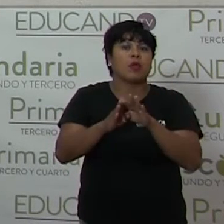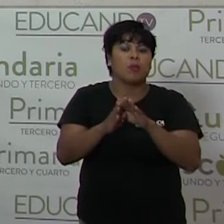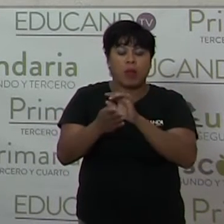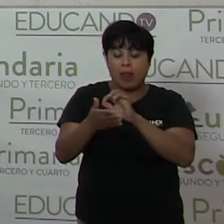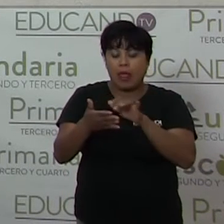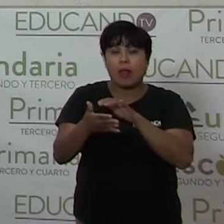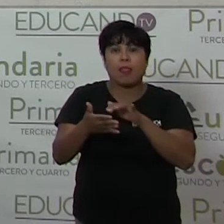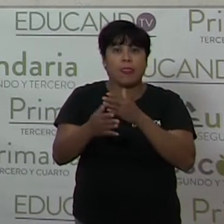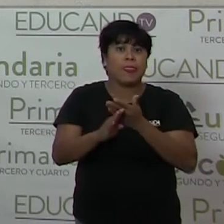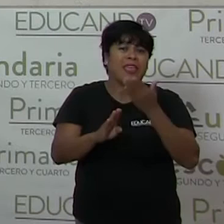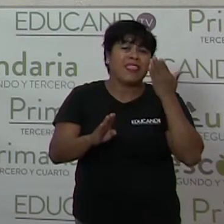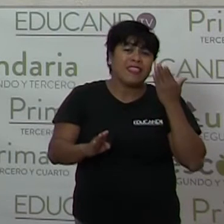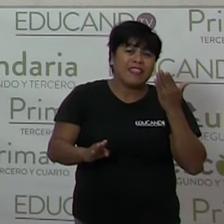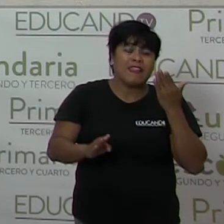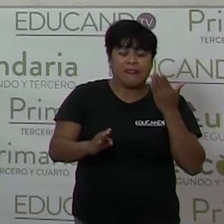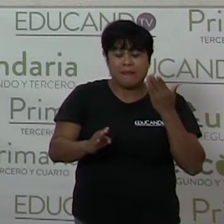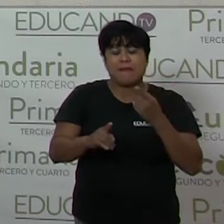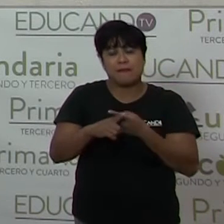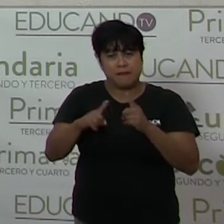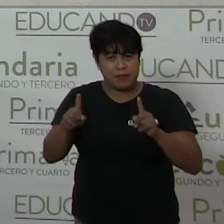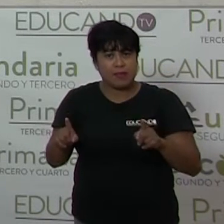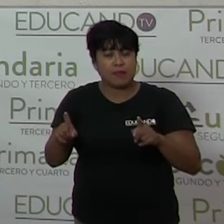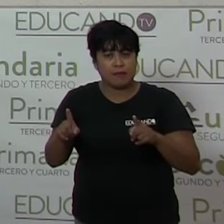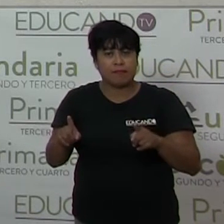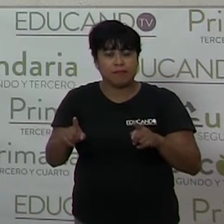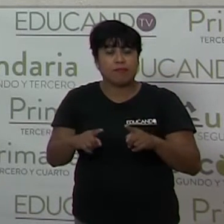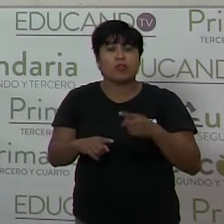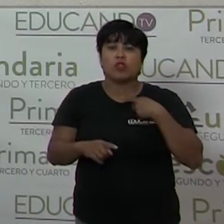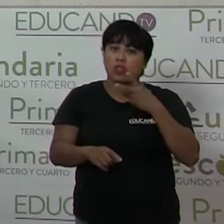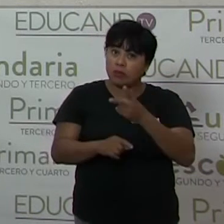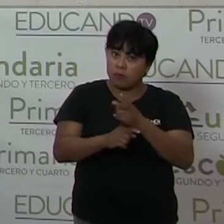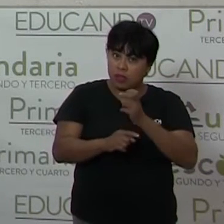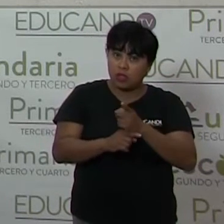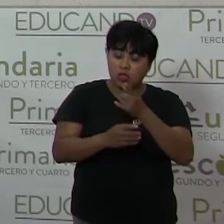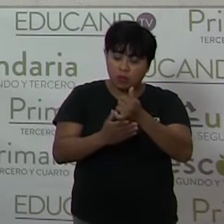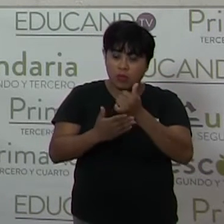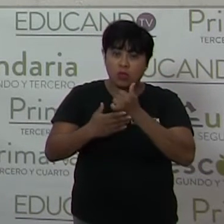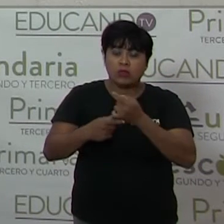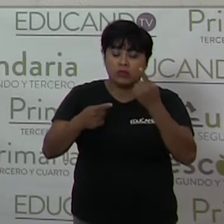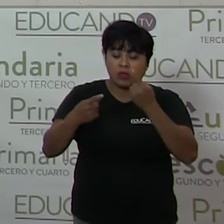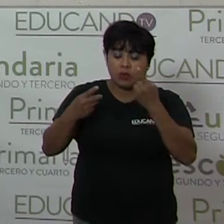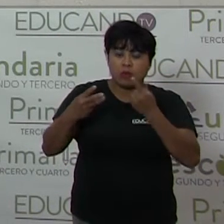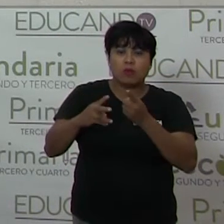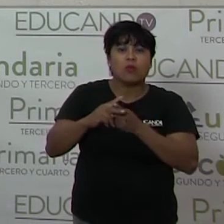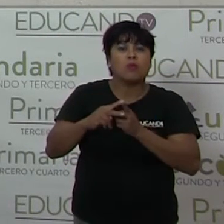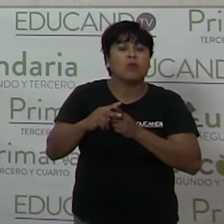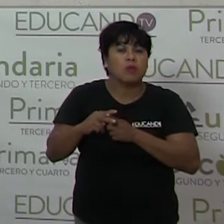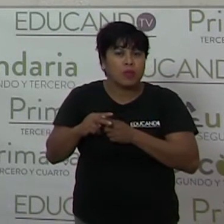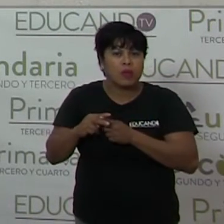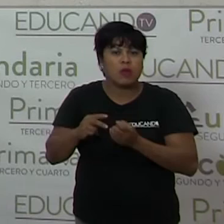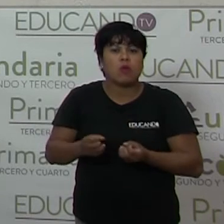que antes era metodología para leen y yo te invito a que me ayuden a contar cuántos